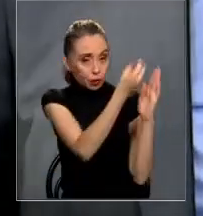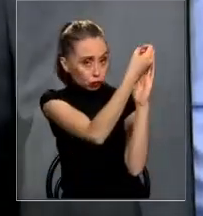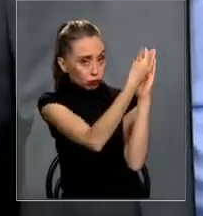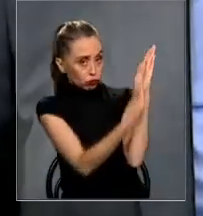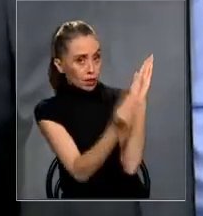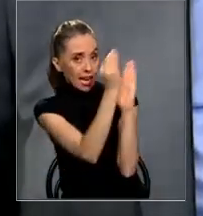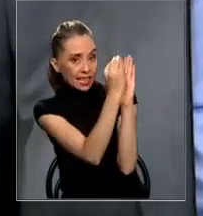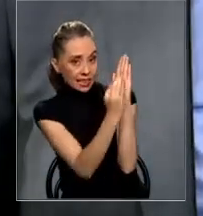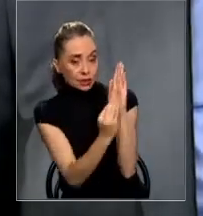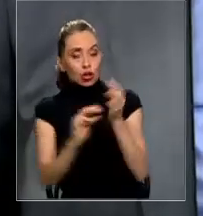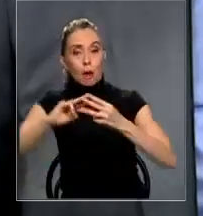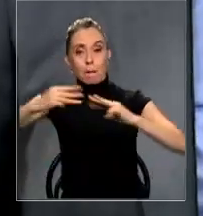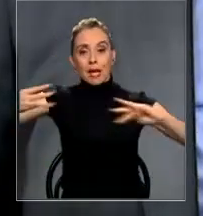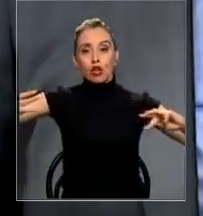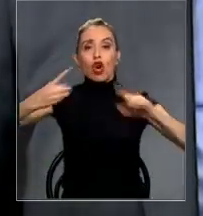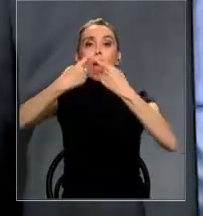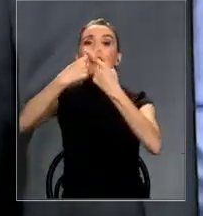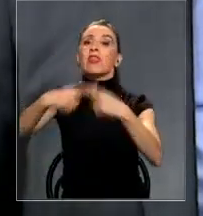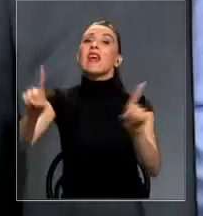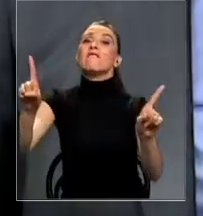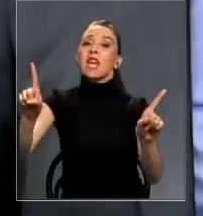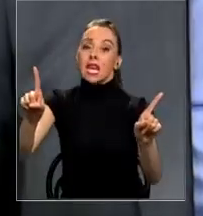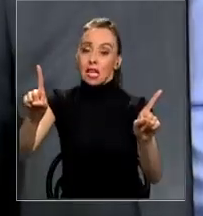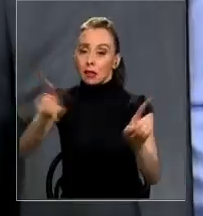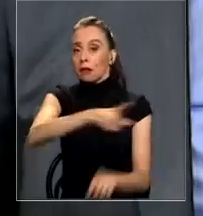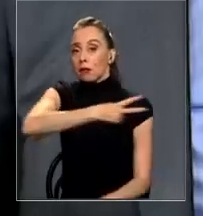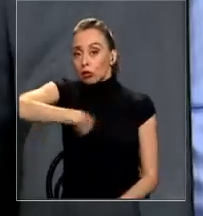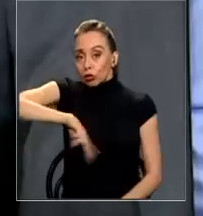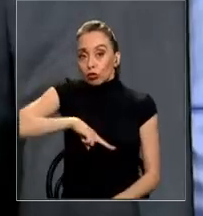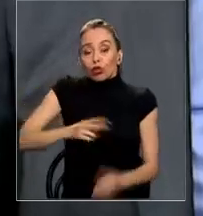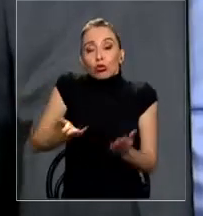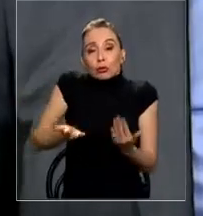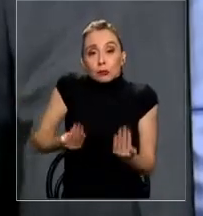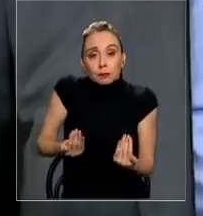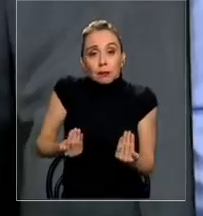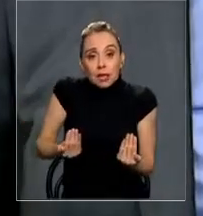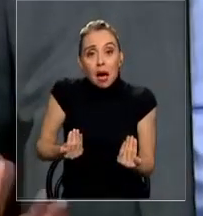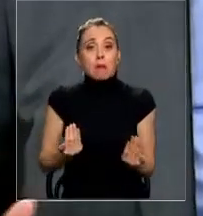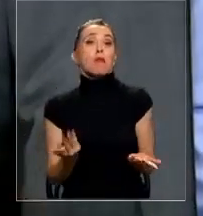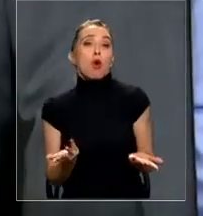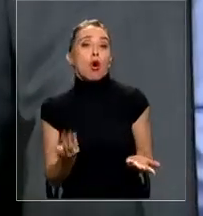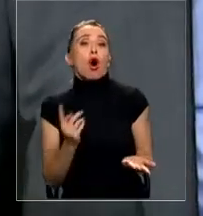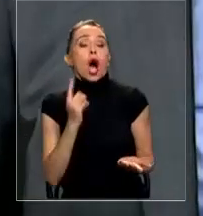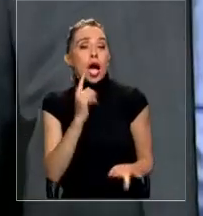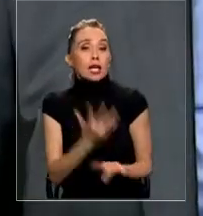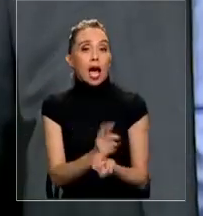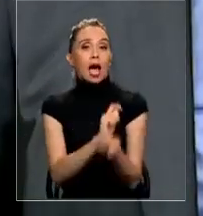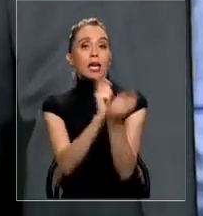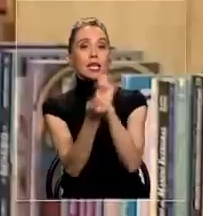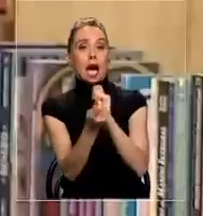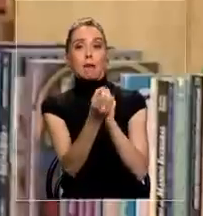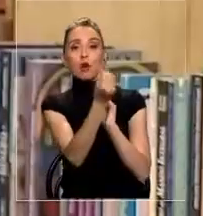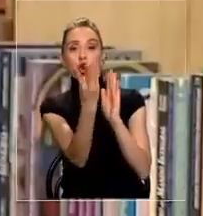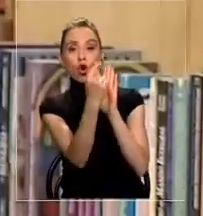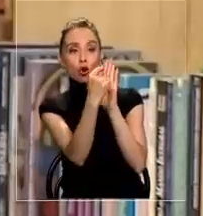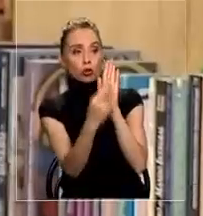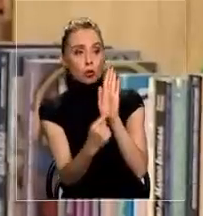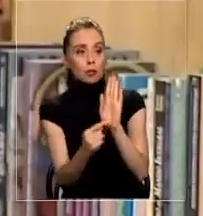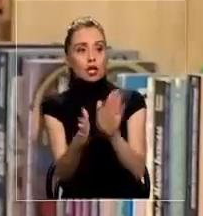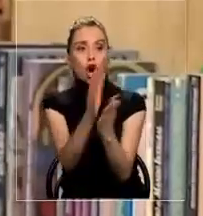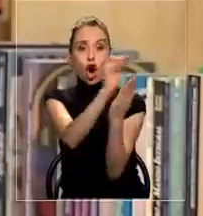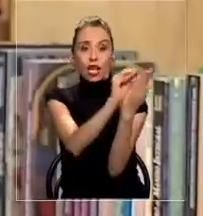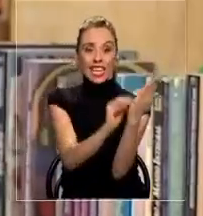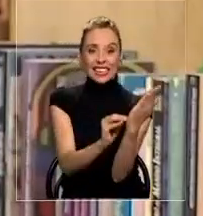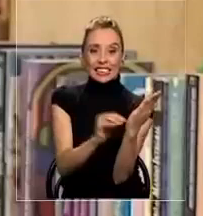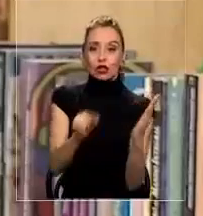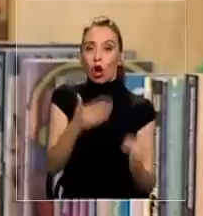metodología y una forma de registro distinta. Por lo tanto, nosotros esperábamos que hubiera un cambio en los números. Porque los registros son